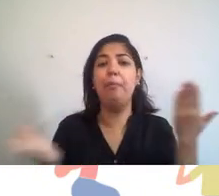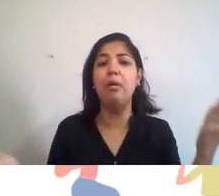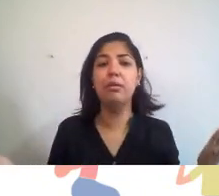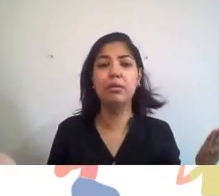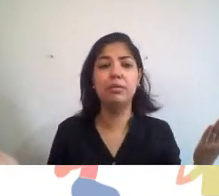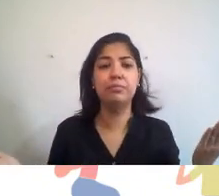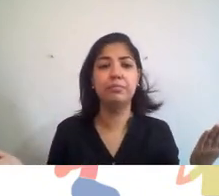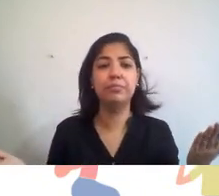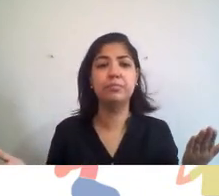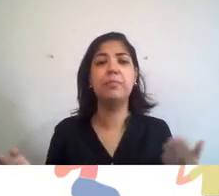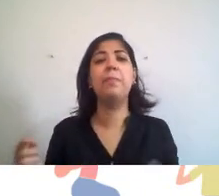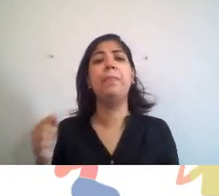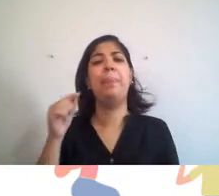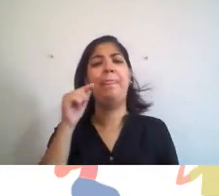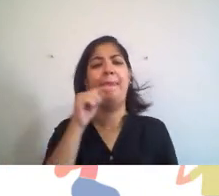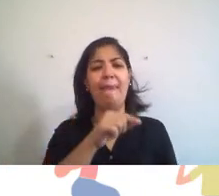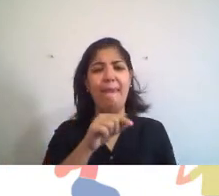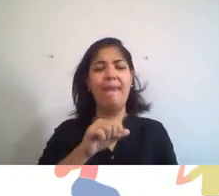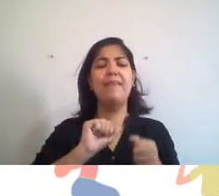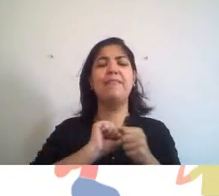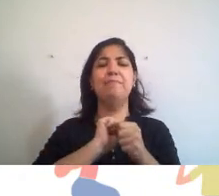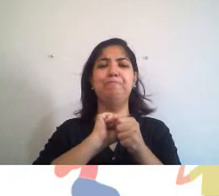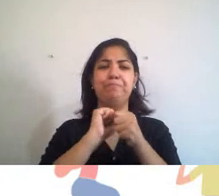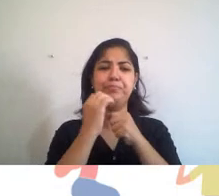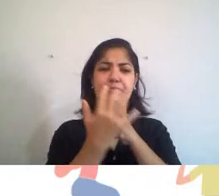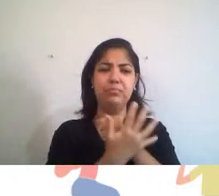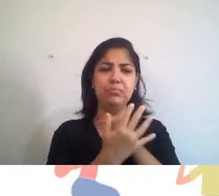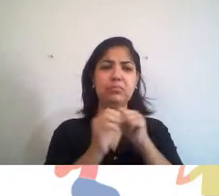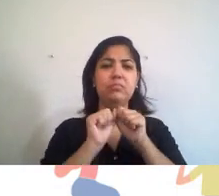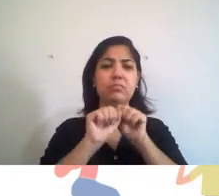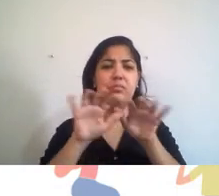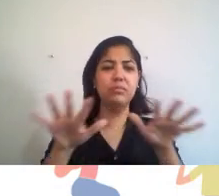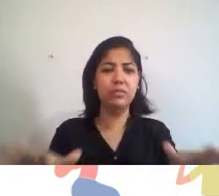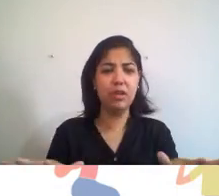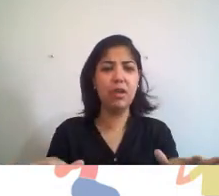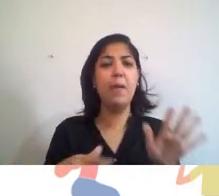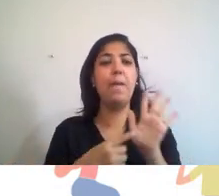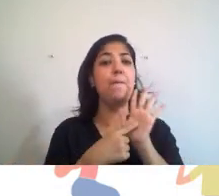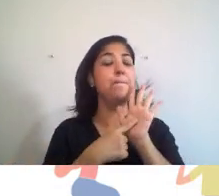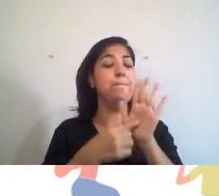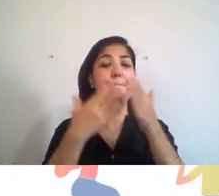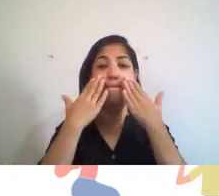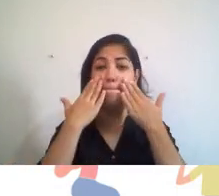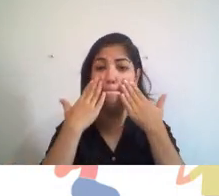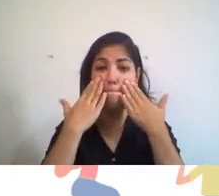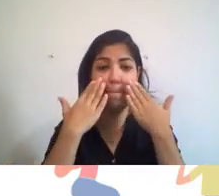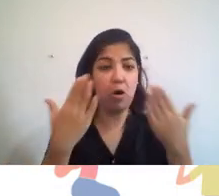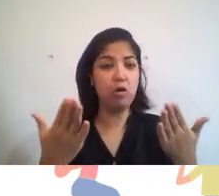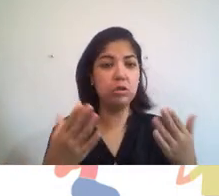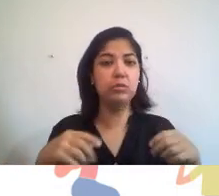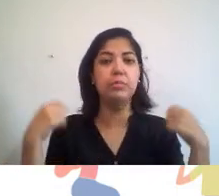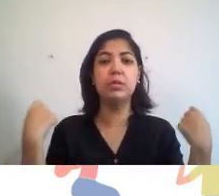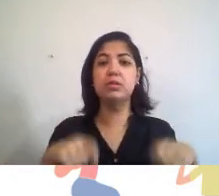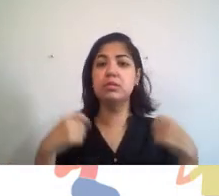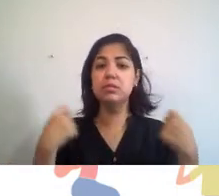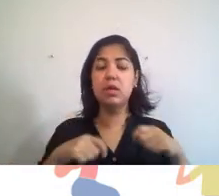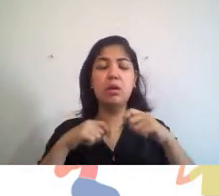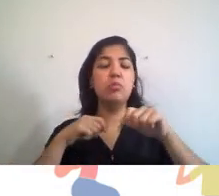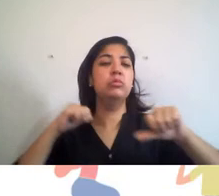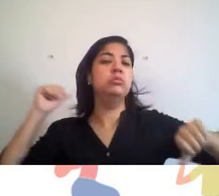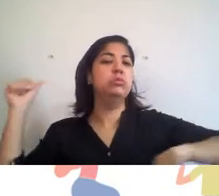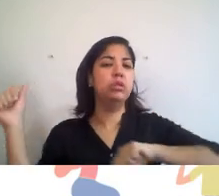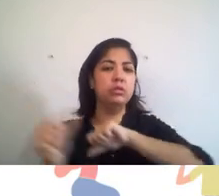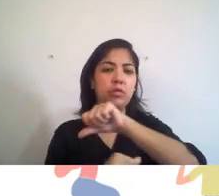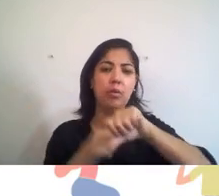Y esta pandemia vino a mostrar también eso, que tenemos que regenerar nuestros lazos colectivos, tenemos que regenerar,